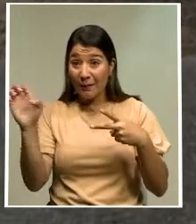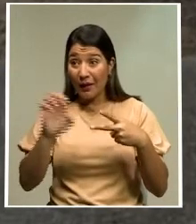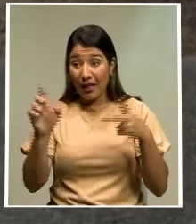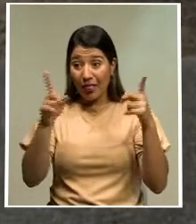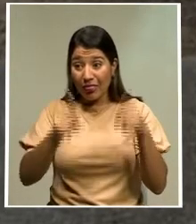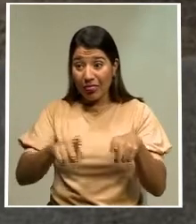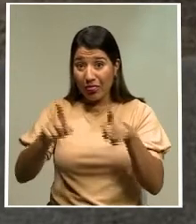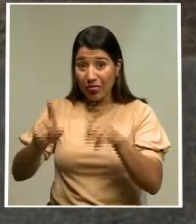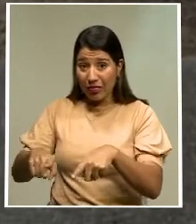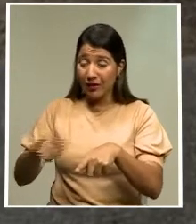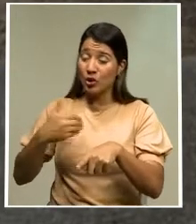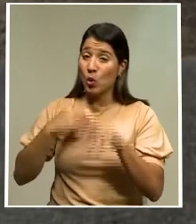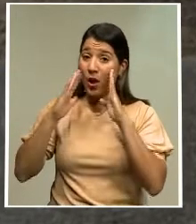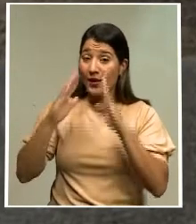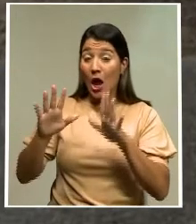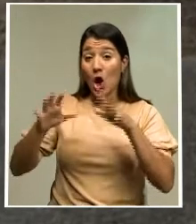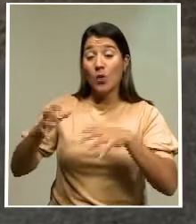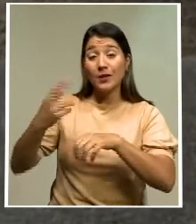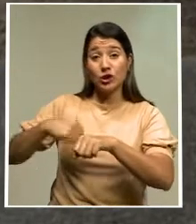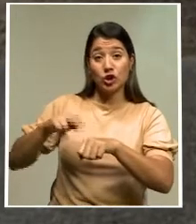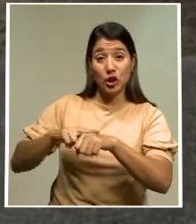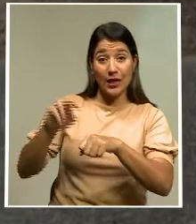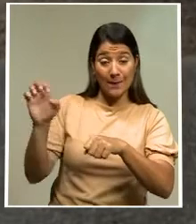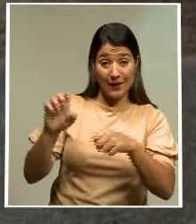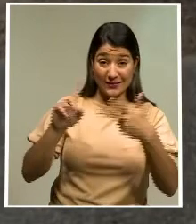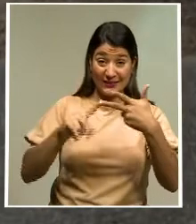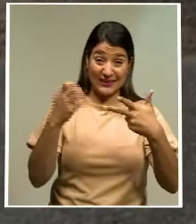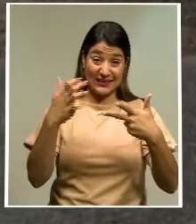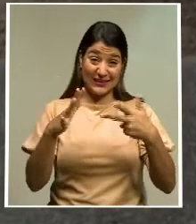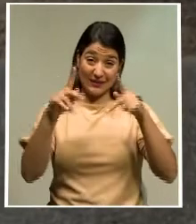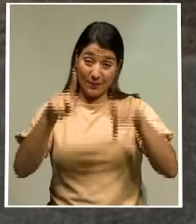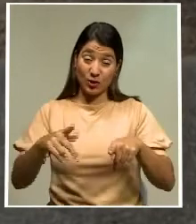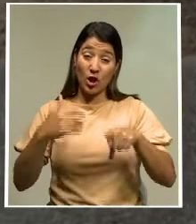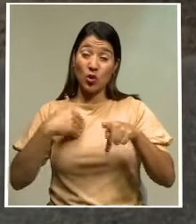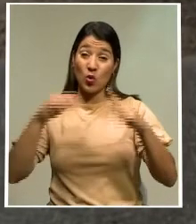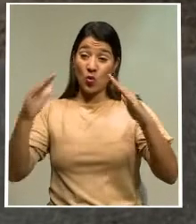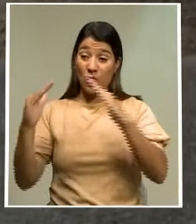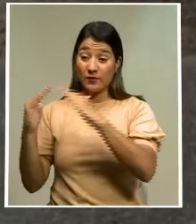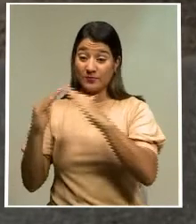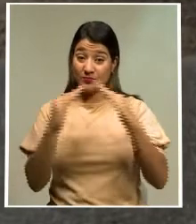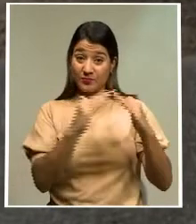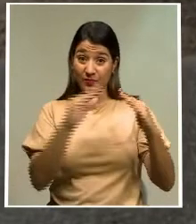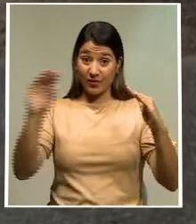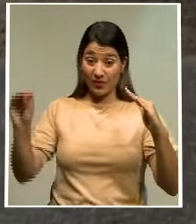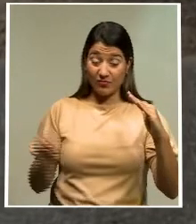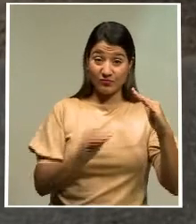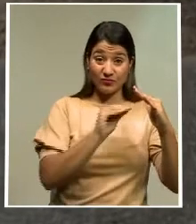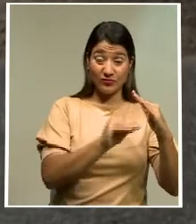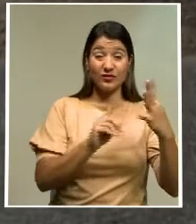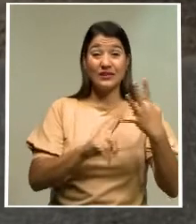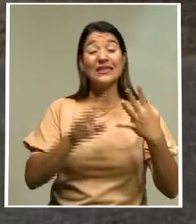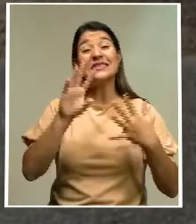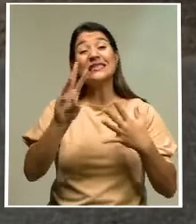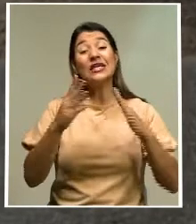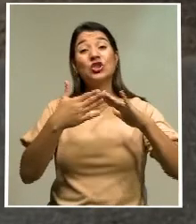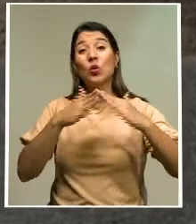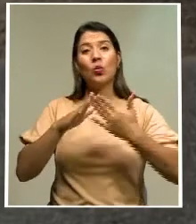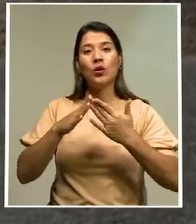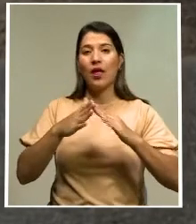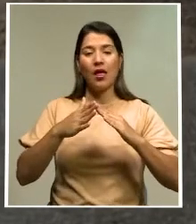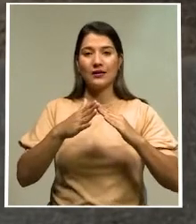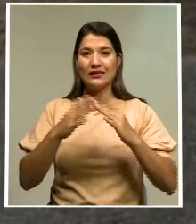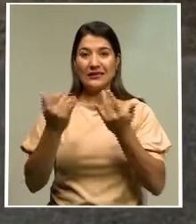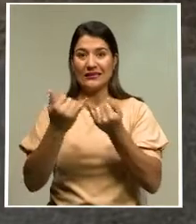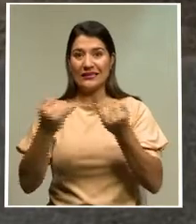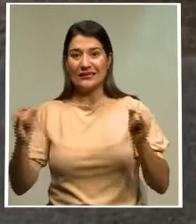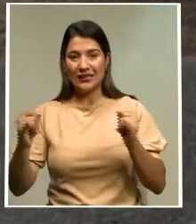Emergencias, 15 personas en un albergue en Batán, 6 comunidades aisladas en Matina, 3 diques dañados,